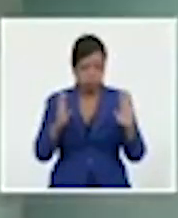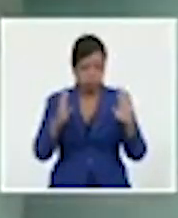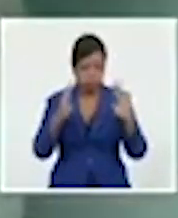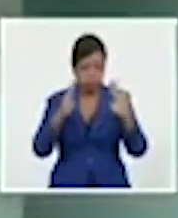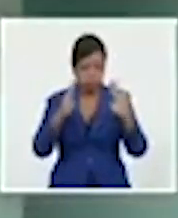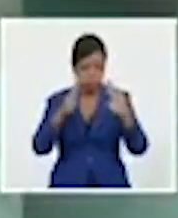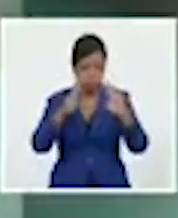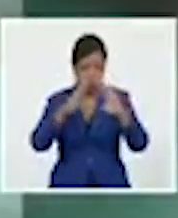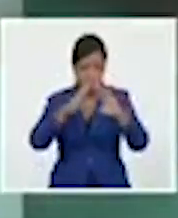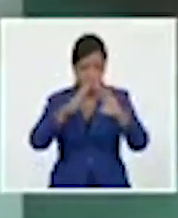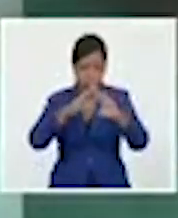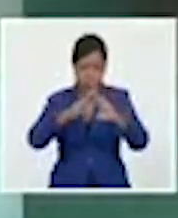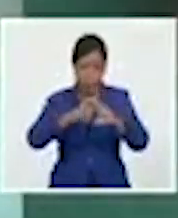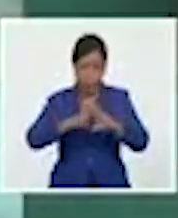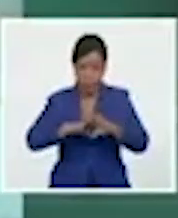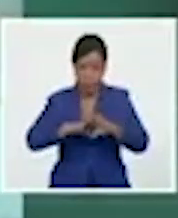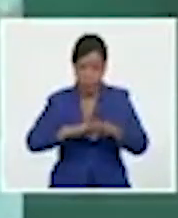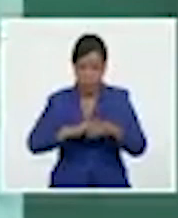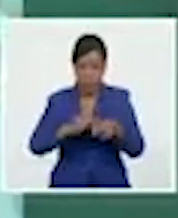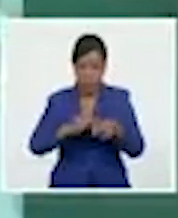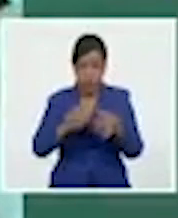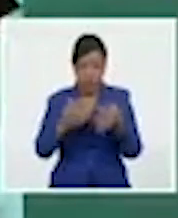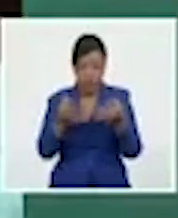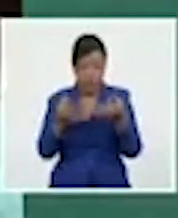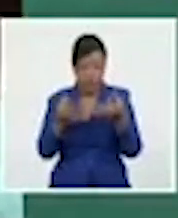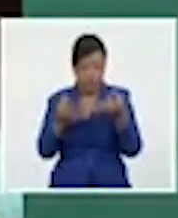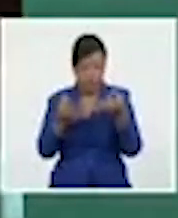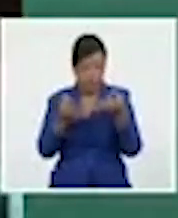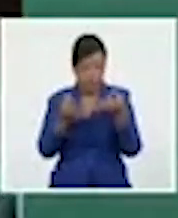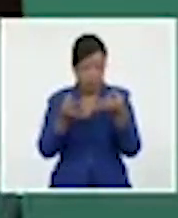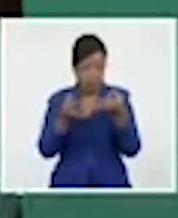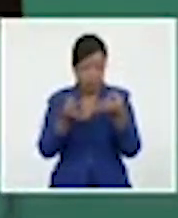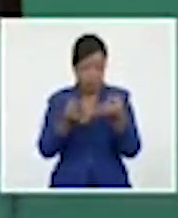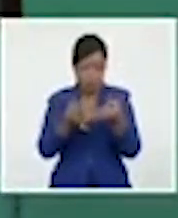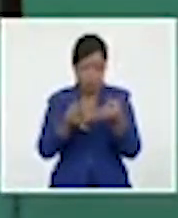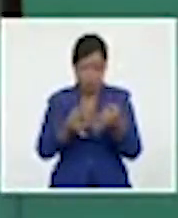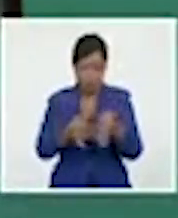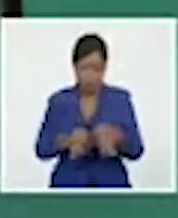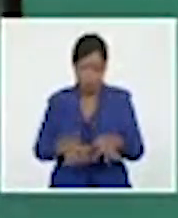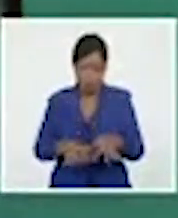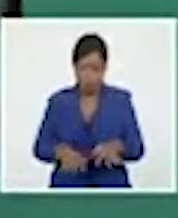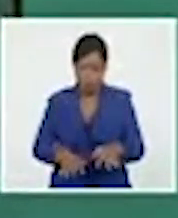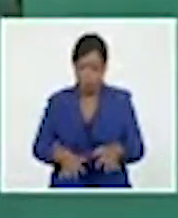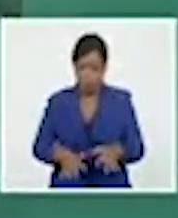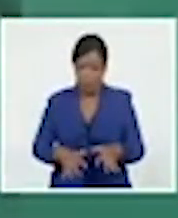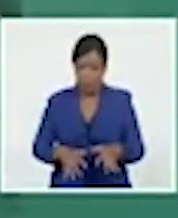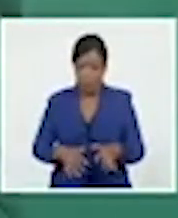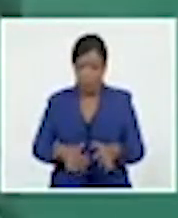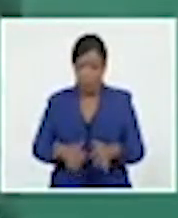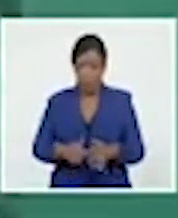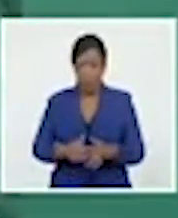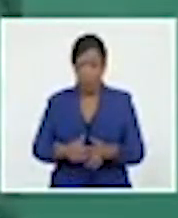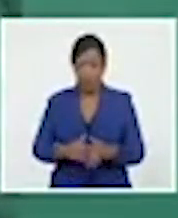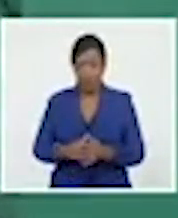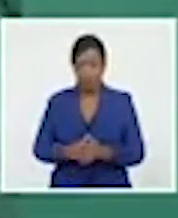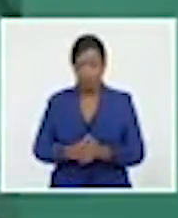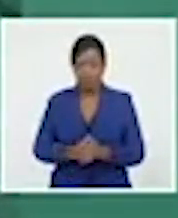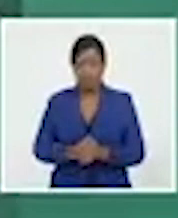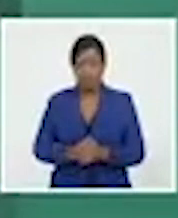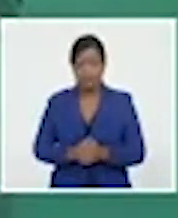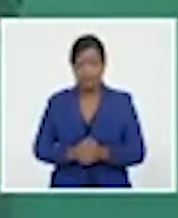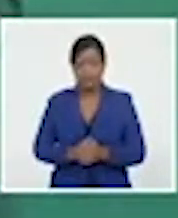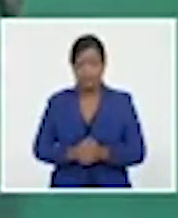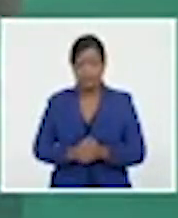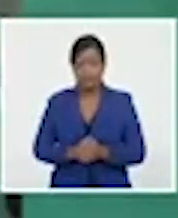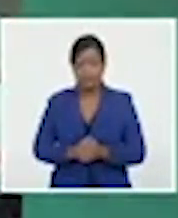cómo aquí va Luis Manuel en esta ambulancia que llegó sumamente rápida, mientras hay cubanos que se mueren sin